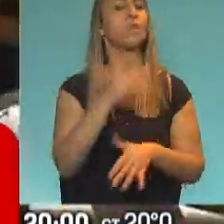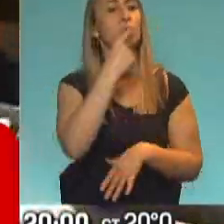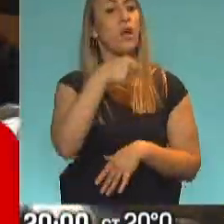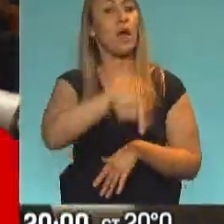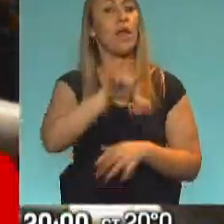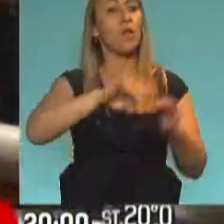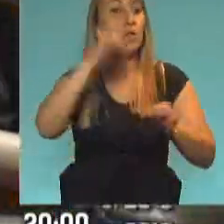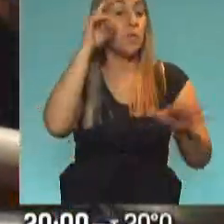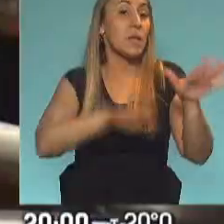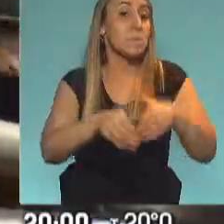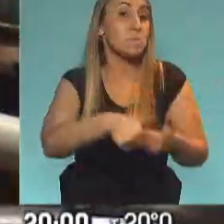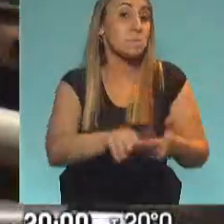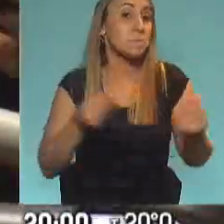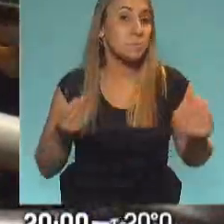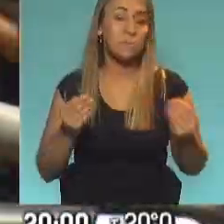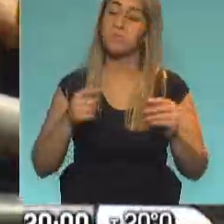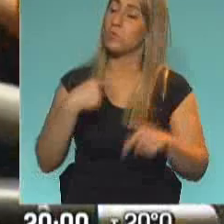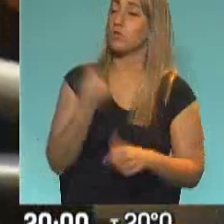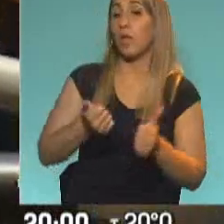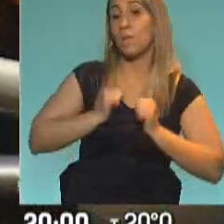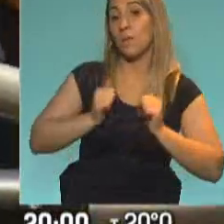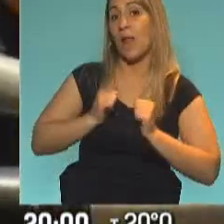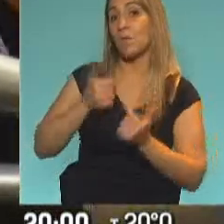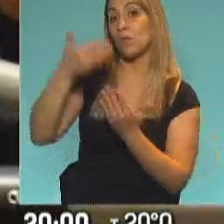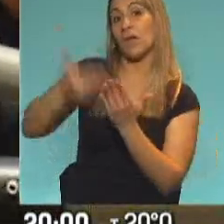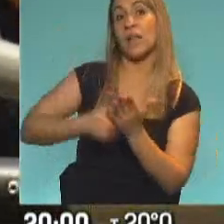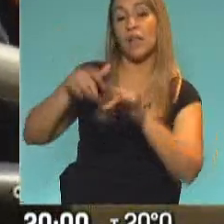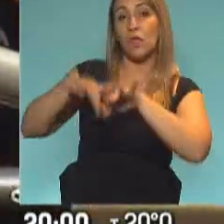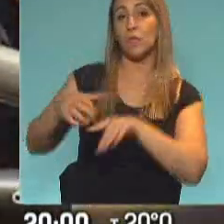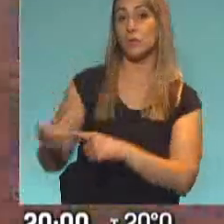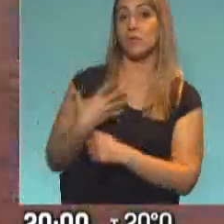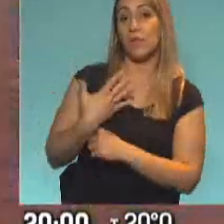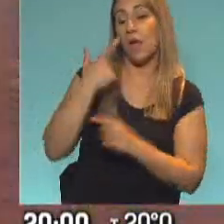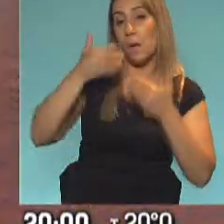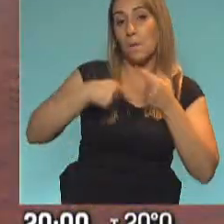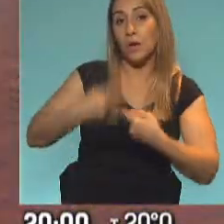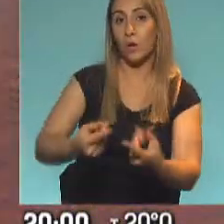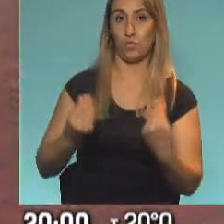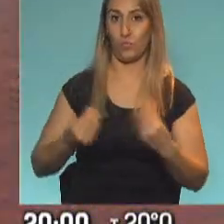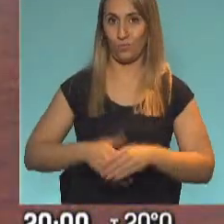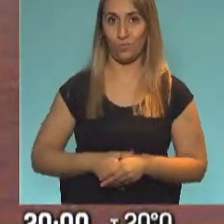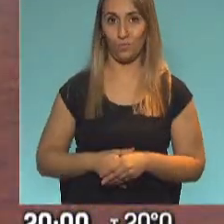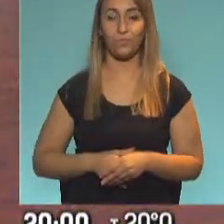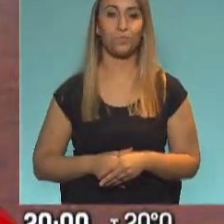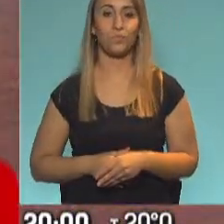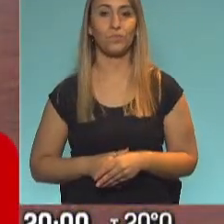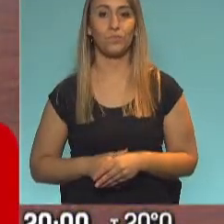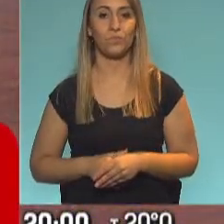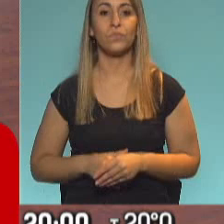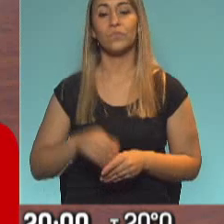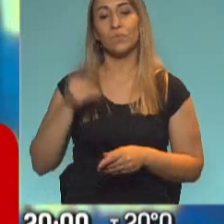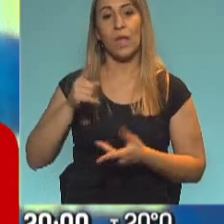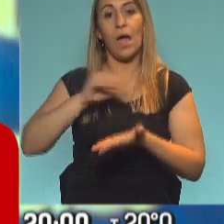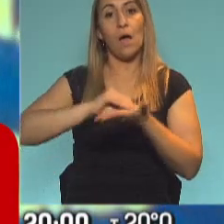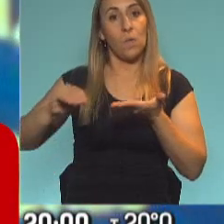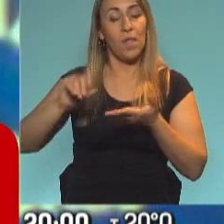Vamos a esperar a que nos notifiquen, a ver cómo procedemos. Mara Di Giuni, abogada de Leopoldo